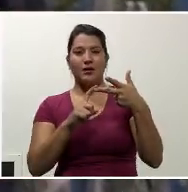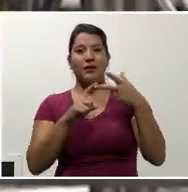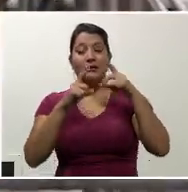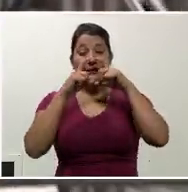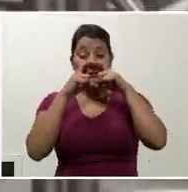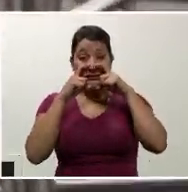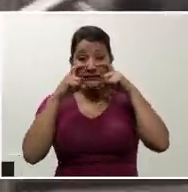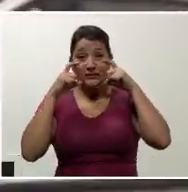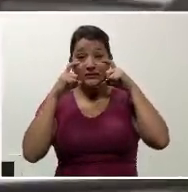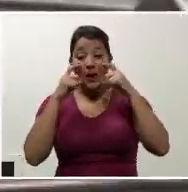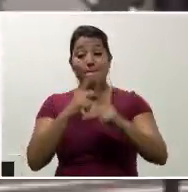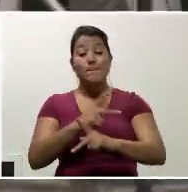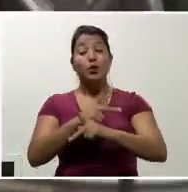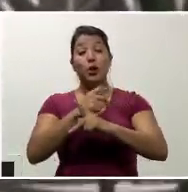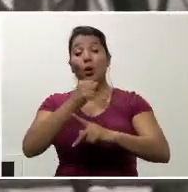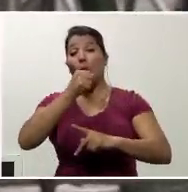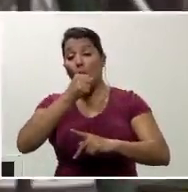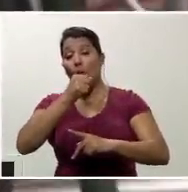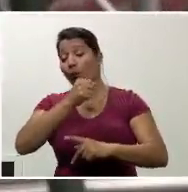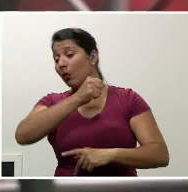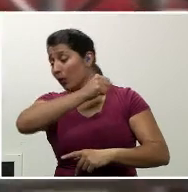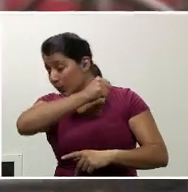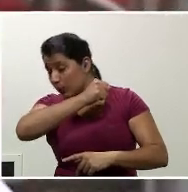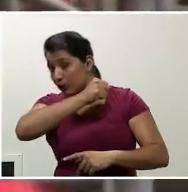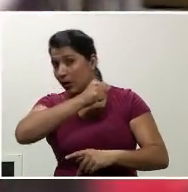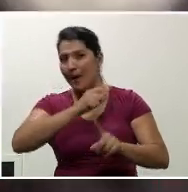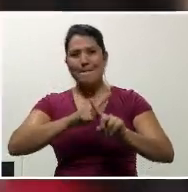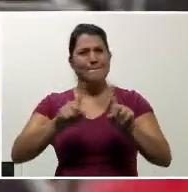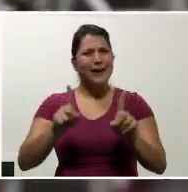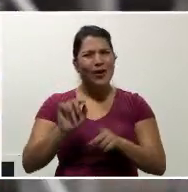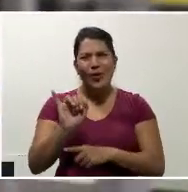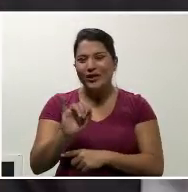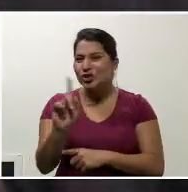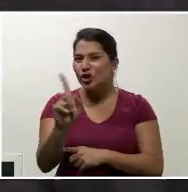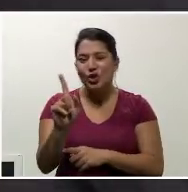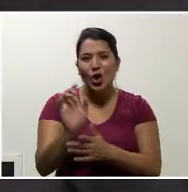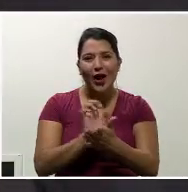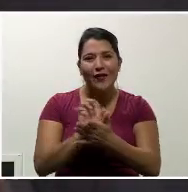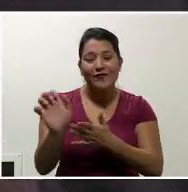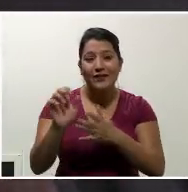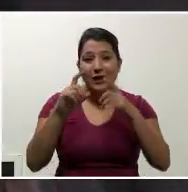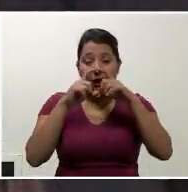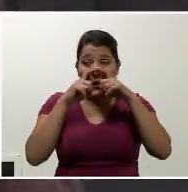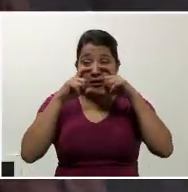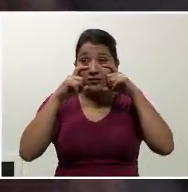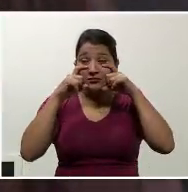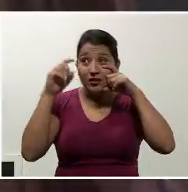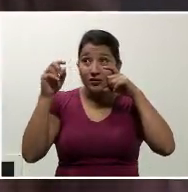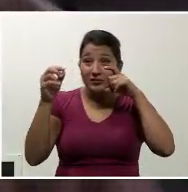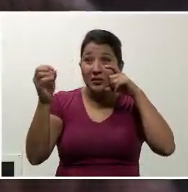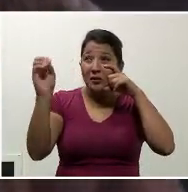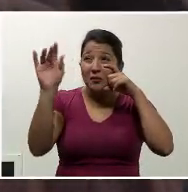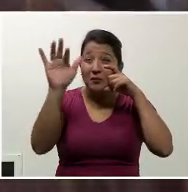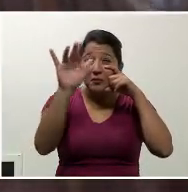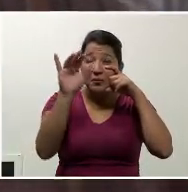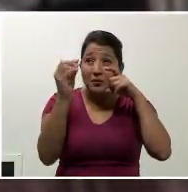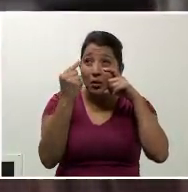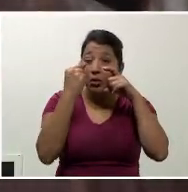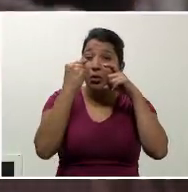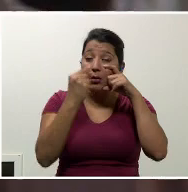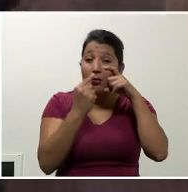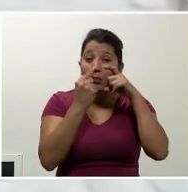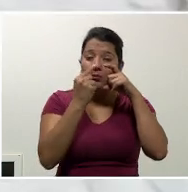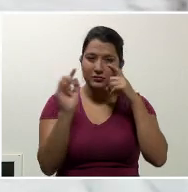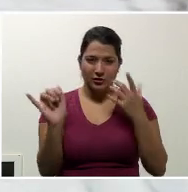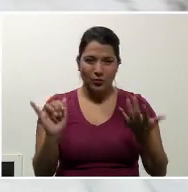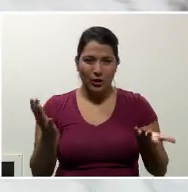gérmenes de la tos y del estornudo. Sin embargo, no previenen contra las gotas que están en el aire. Por ello, los Centros de Control y Prevención de